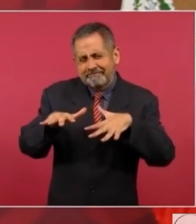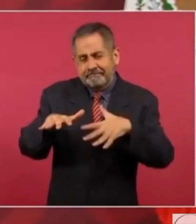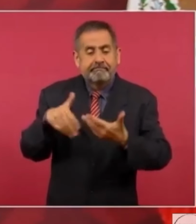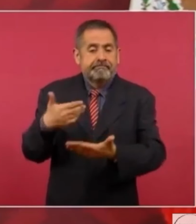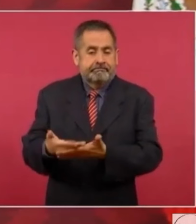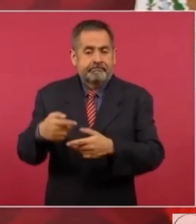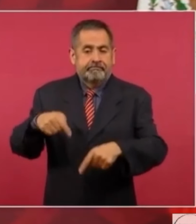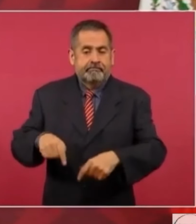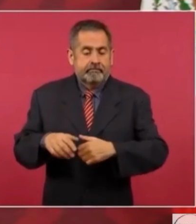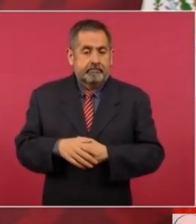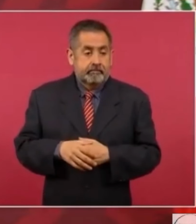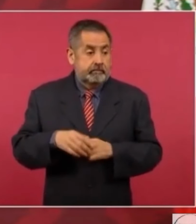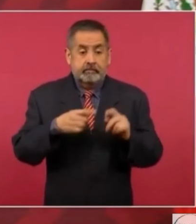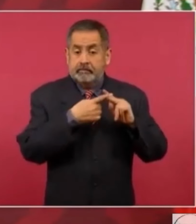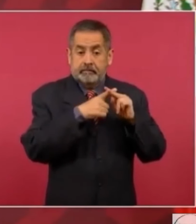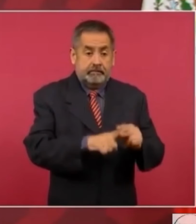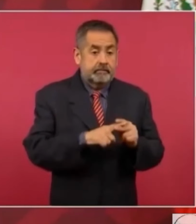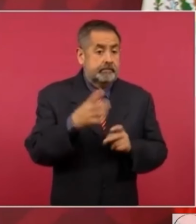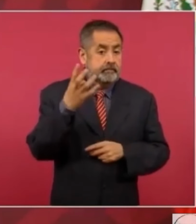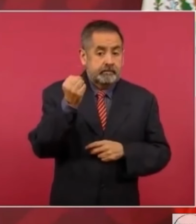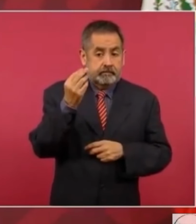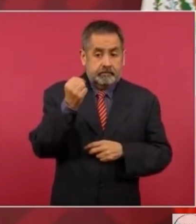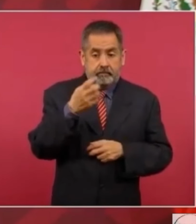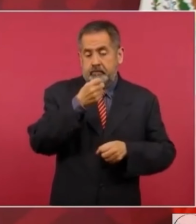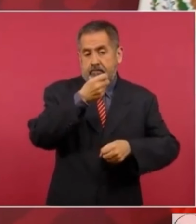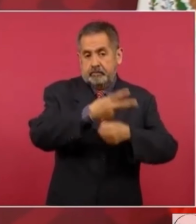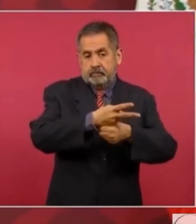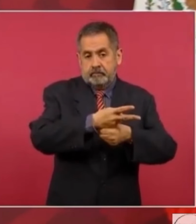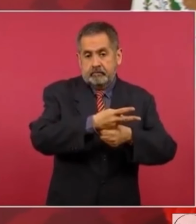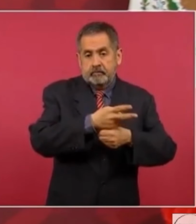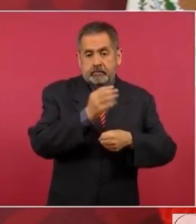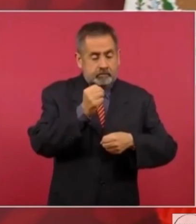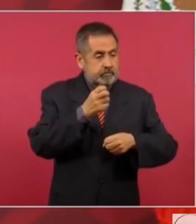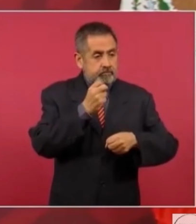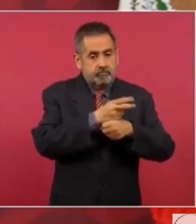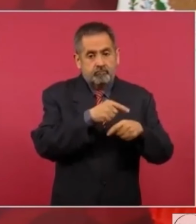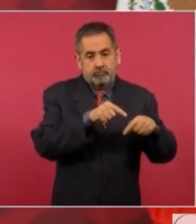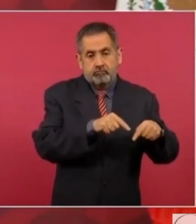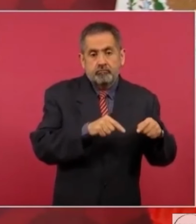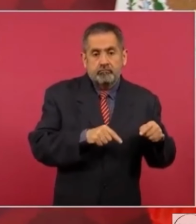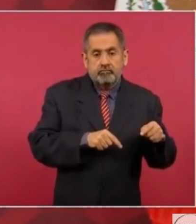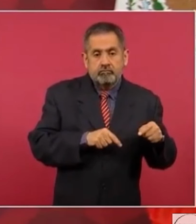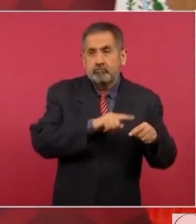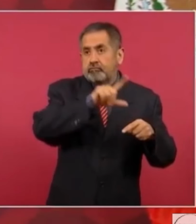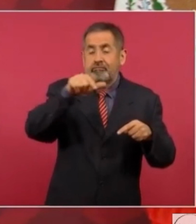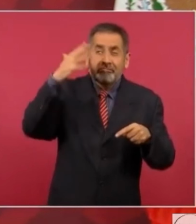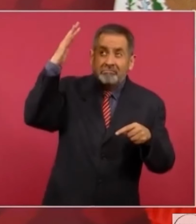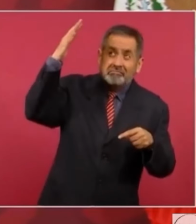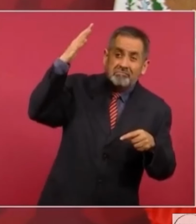A las 9 arrancamos, sí, temprano, porque después hay más sol.